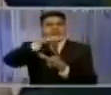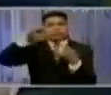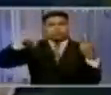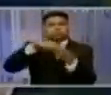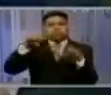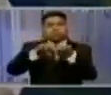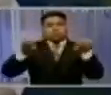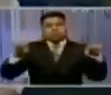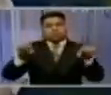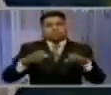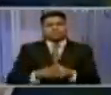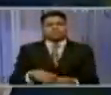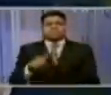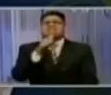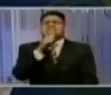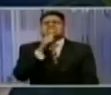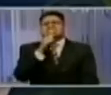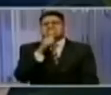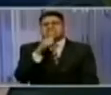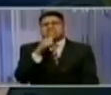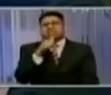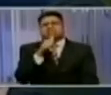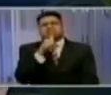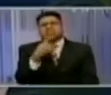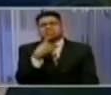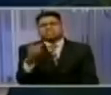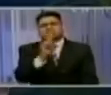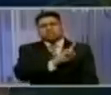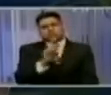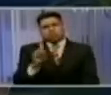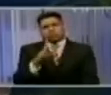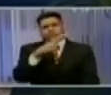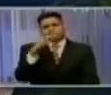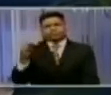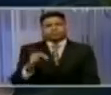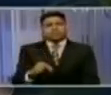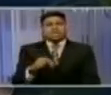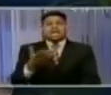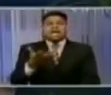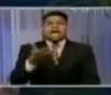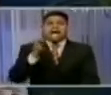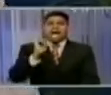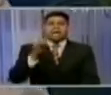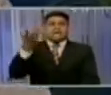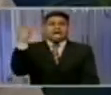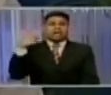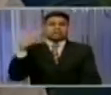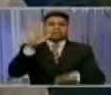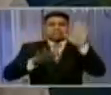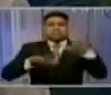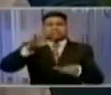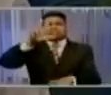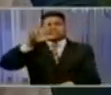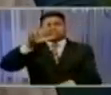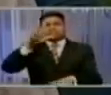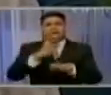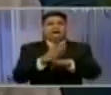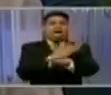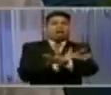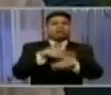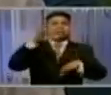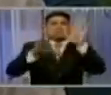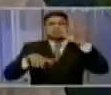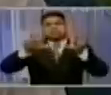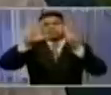negar? ¿Qué teníamos hace 17 años? La destrucción del sistema público de educación. Ya